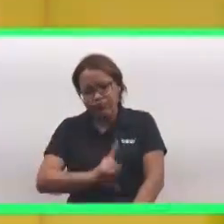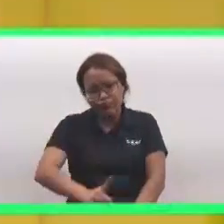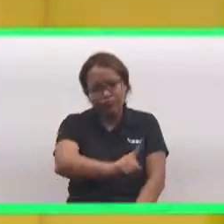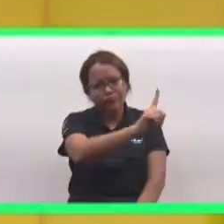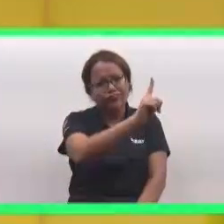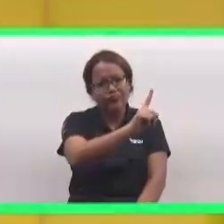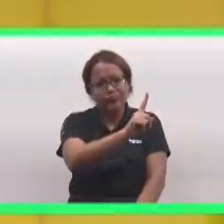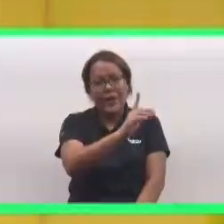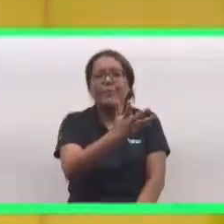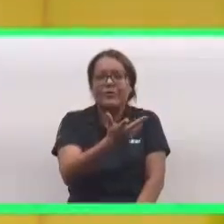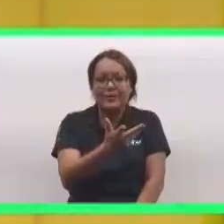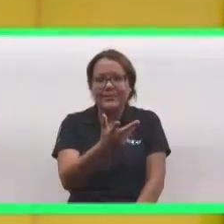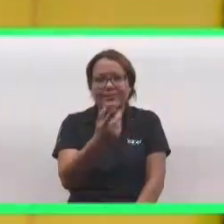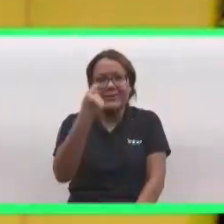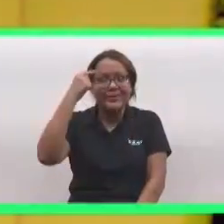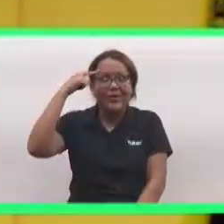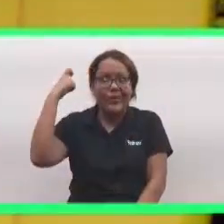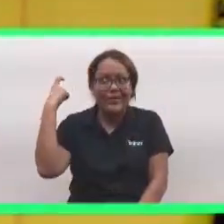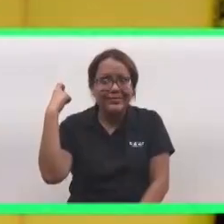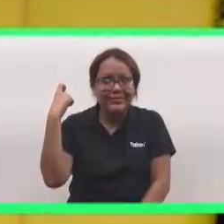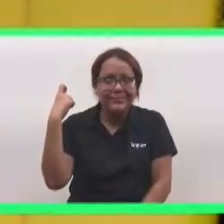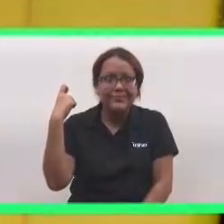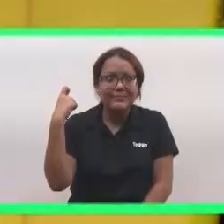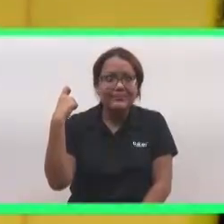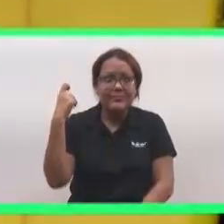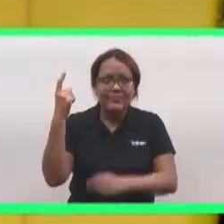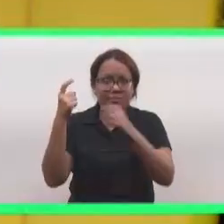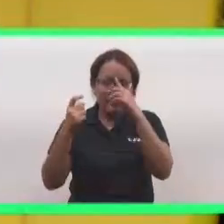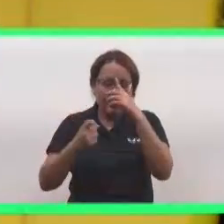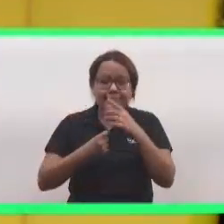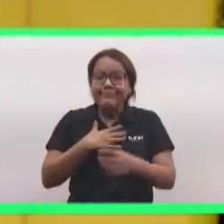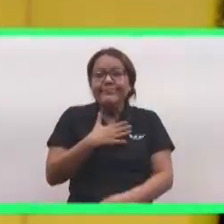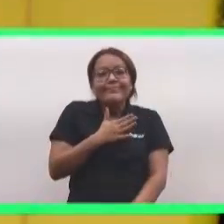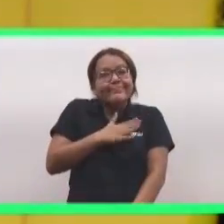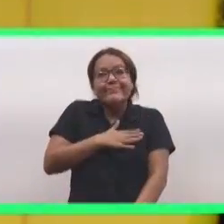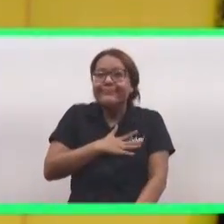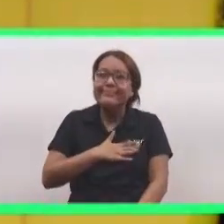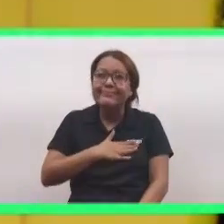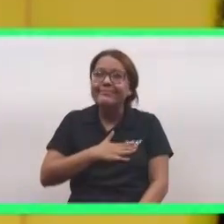qué? Porque está inspirado.